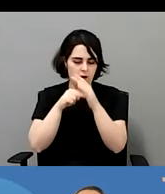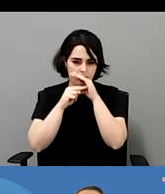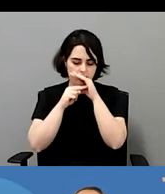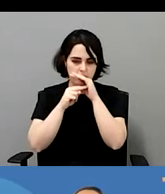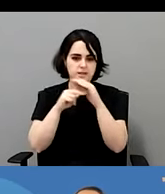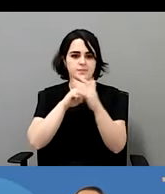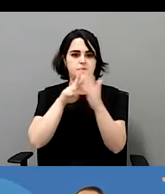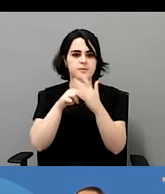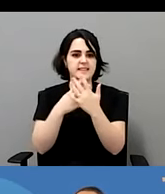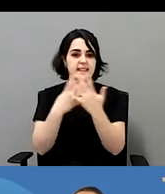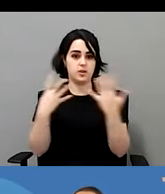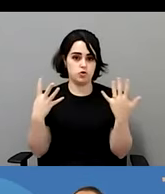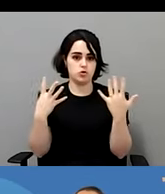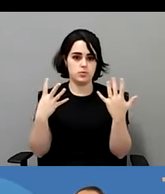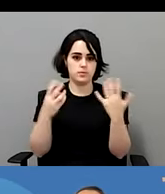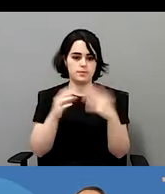2018